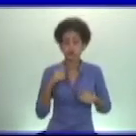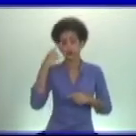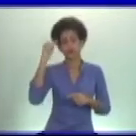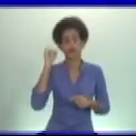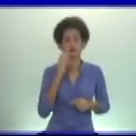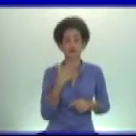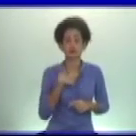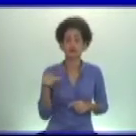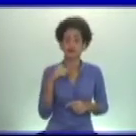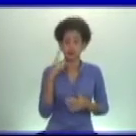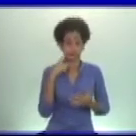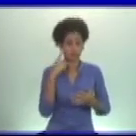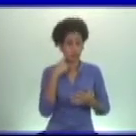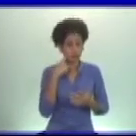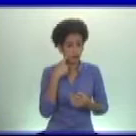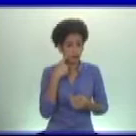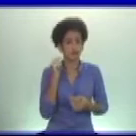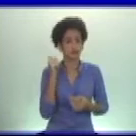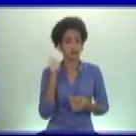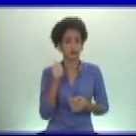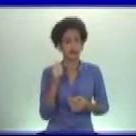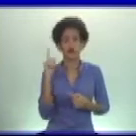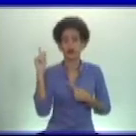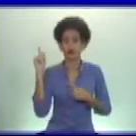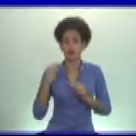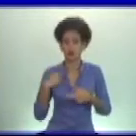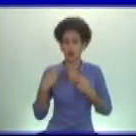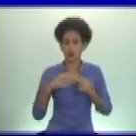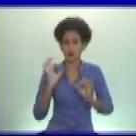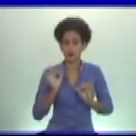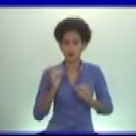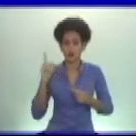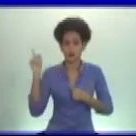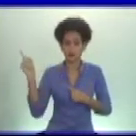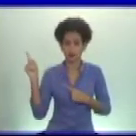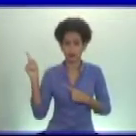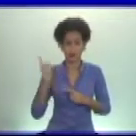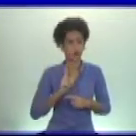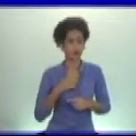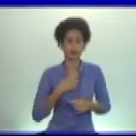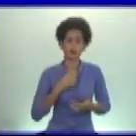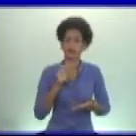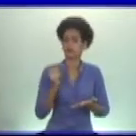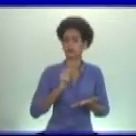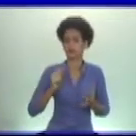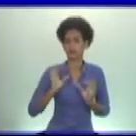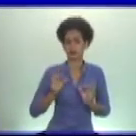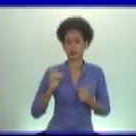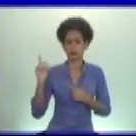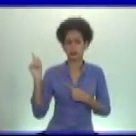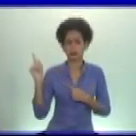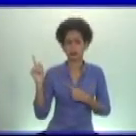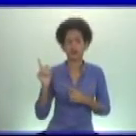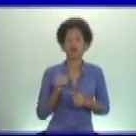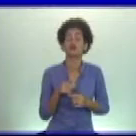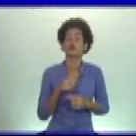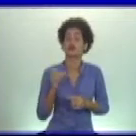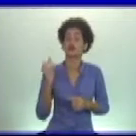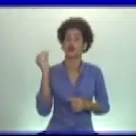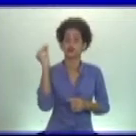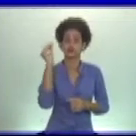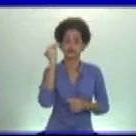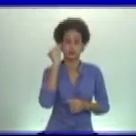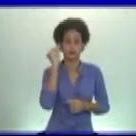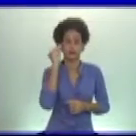quedó así, el procedimiento, es decir, no tienen que copiar todo lo que está ahí, sino deben de saber que tenían que trabajar la ecuación 1